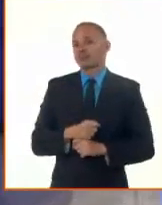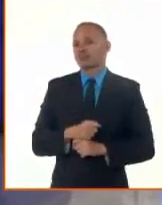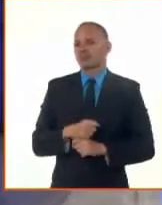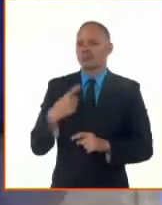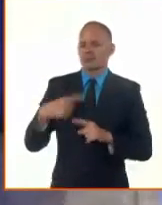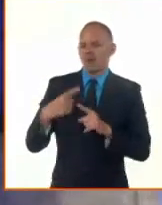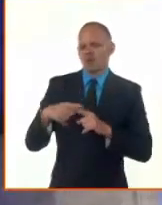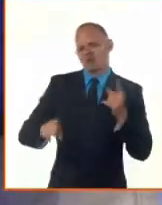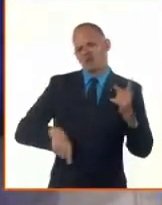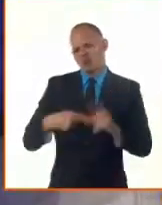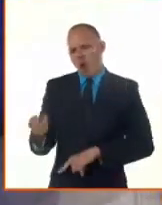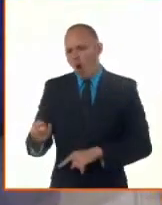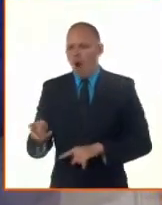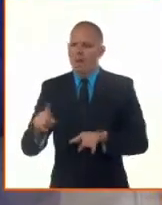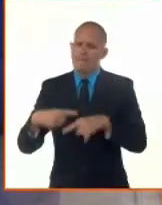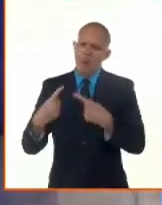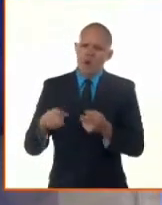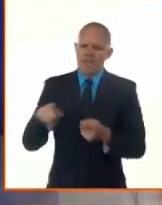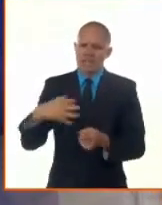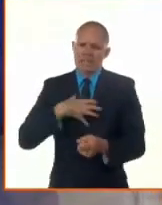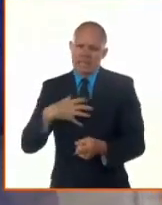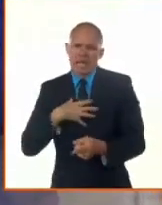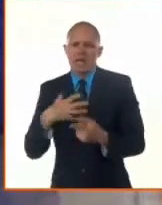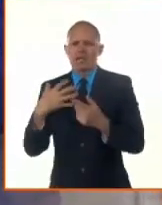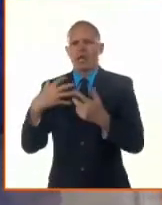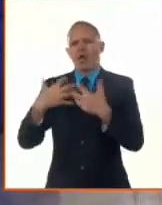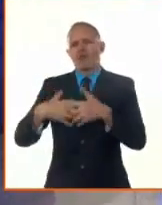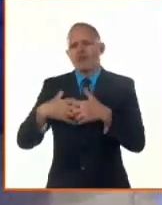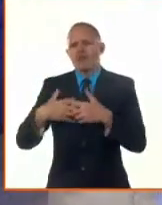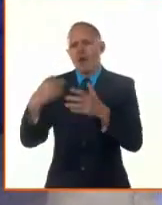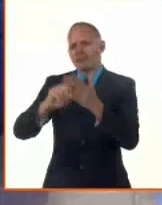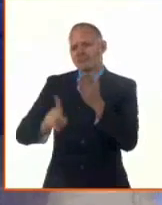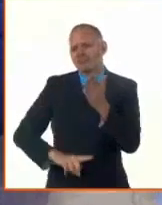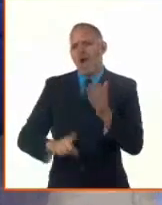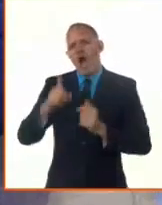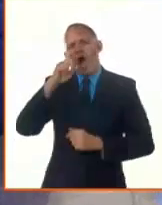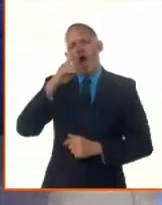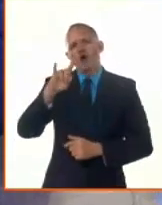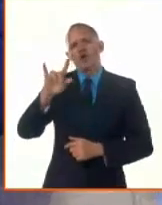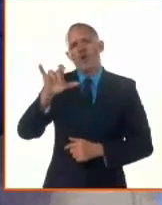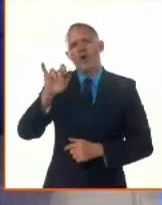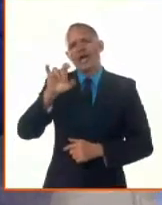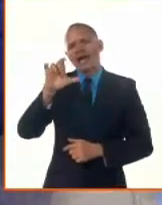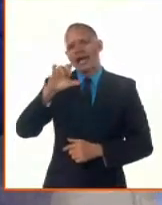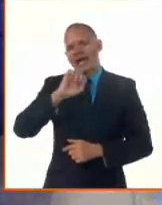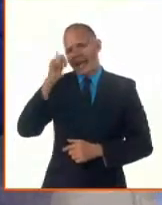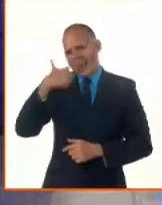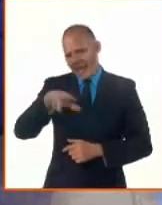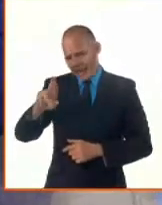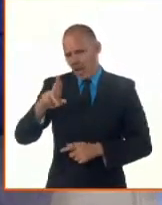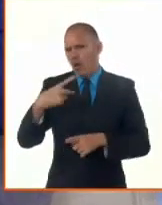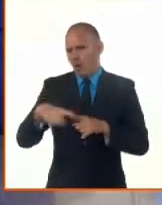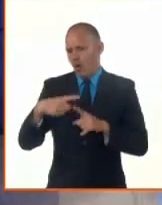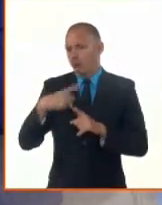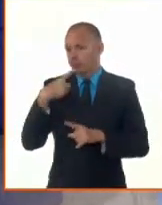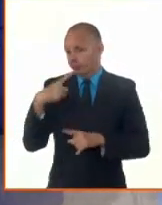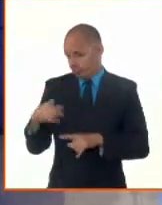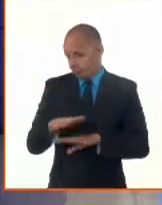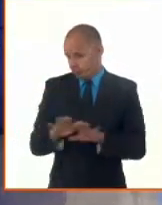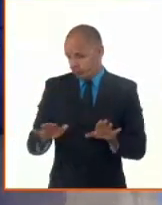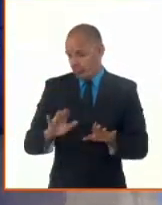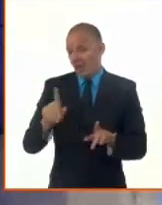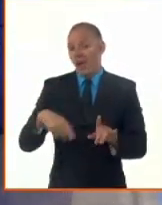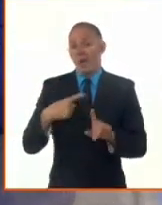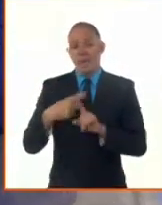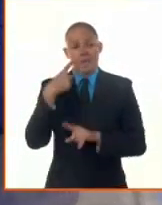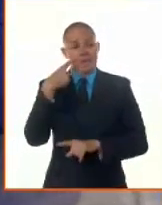tú decías hay más Arabia Saudita es socio de diálogo de organización de cooperación de Shanghai